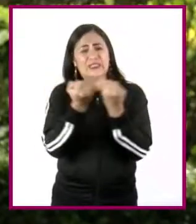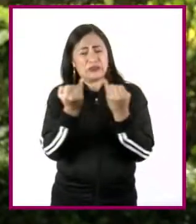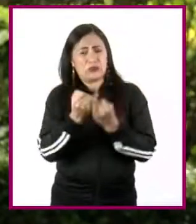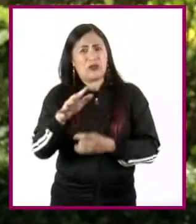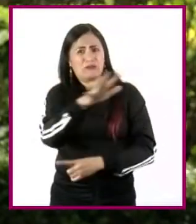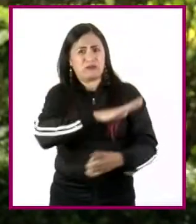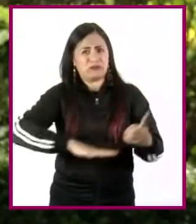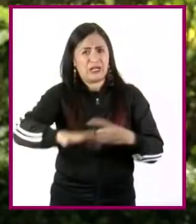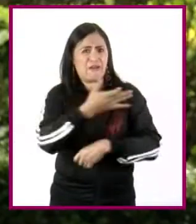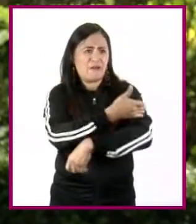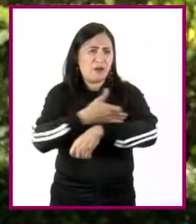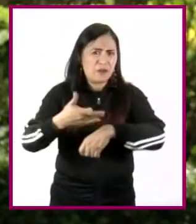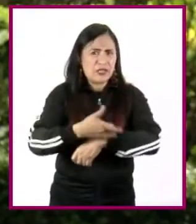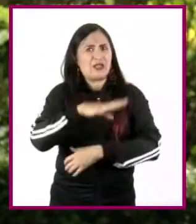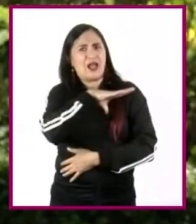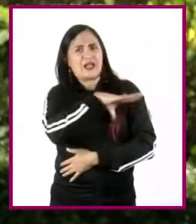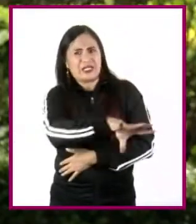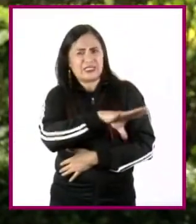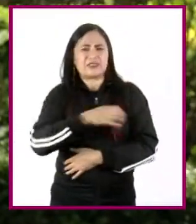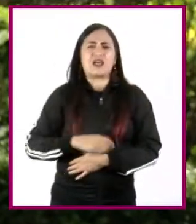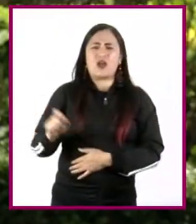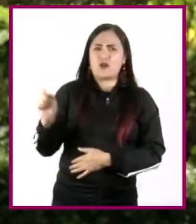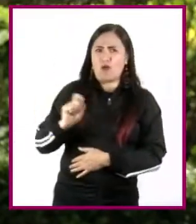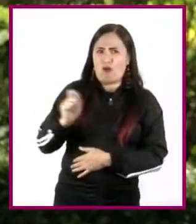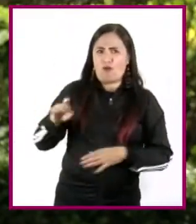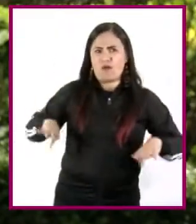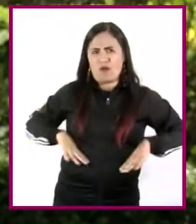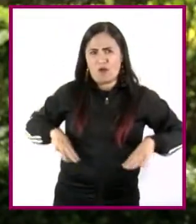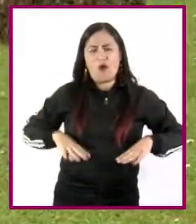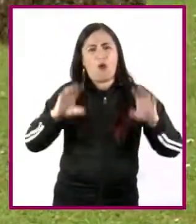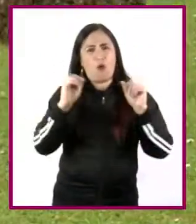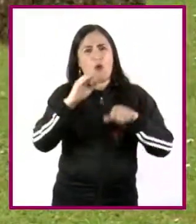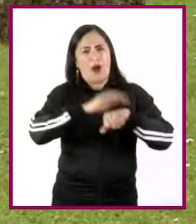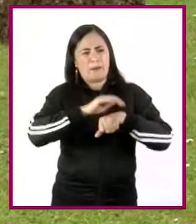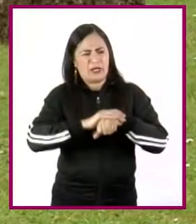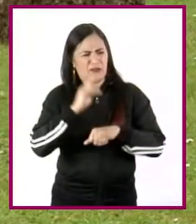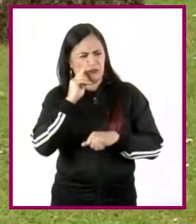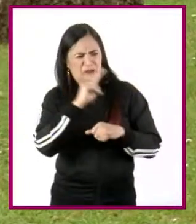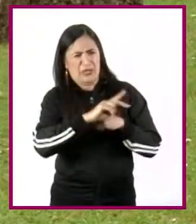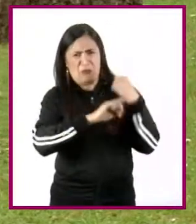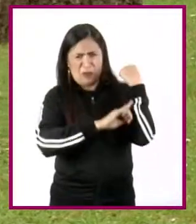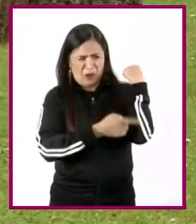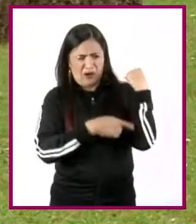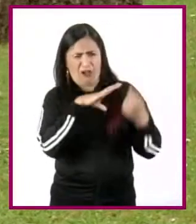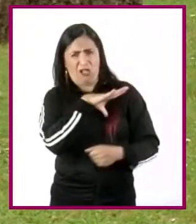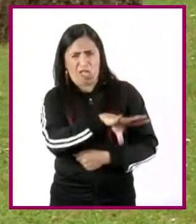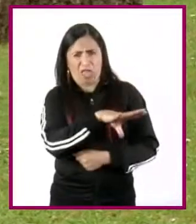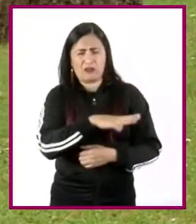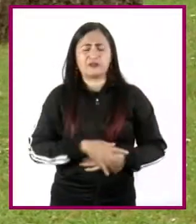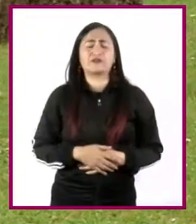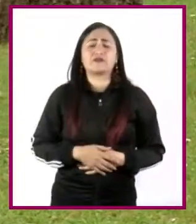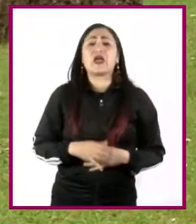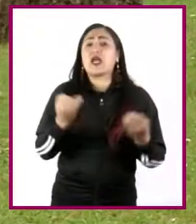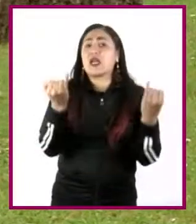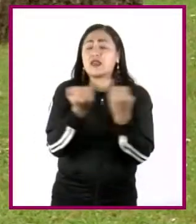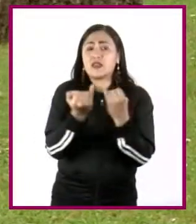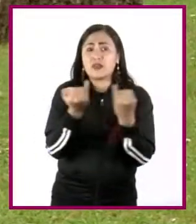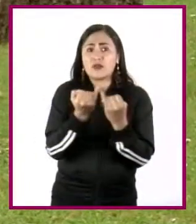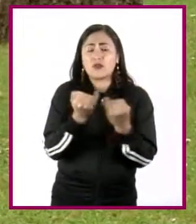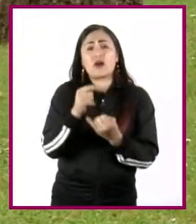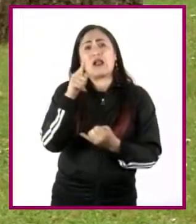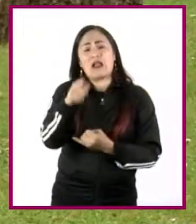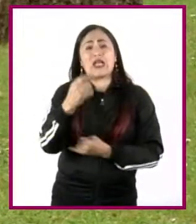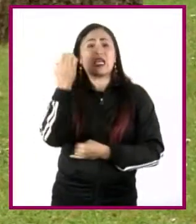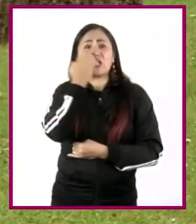por parte de la familia, de la pareja o de las amistades. Y también puede propiciar la suspensión de la